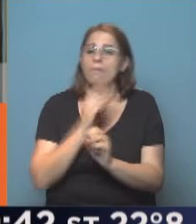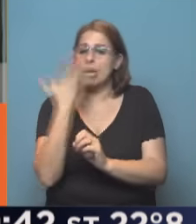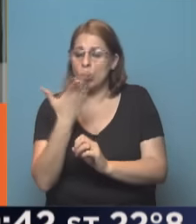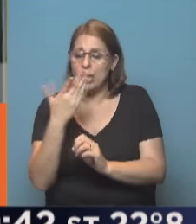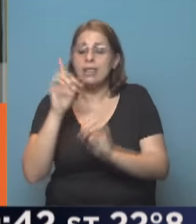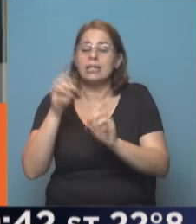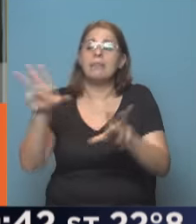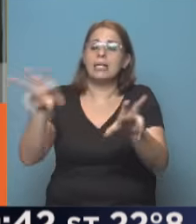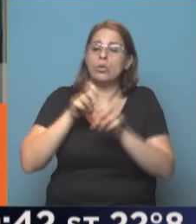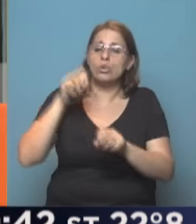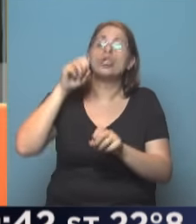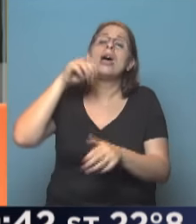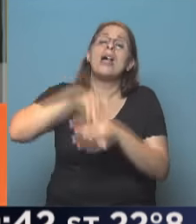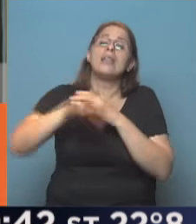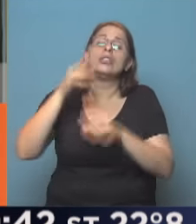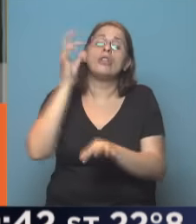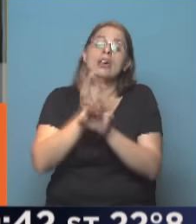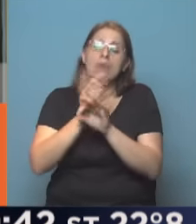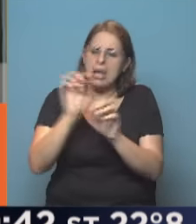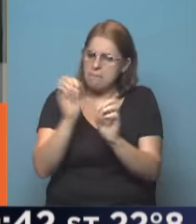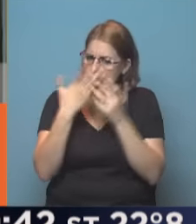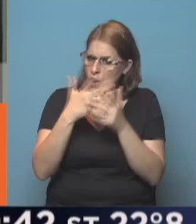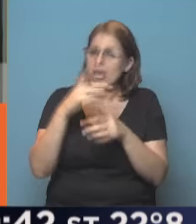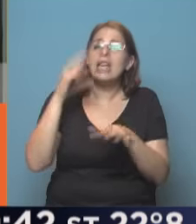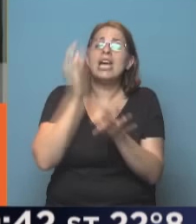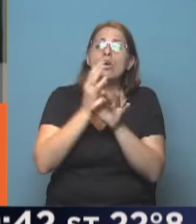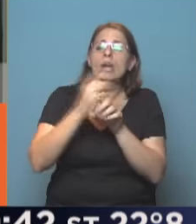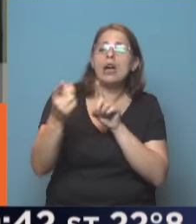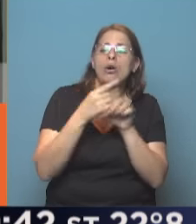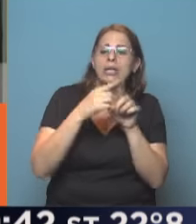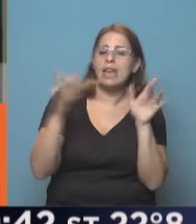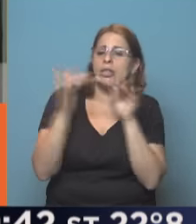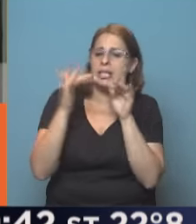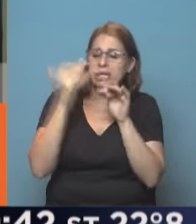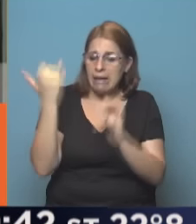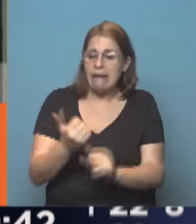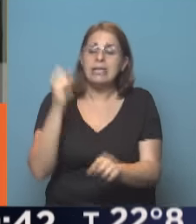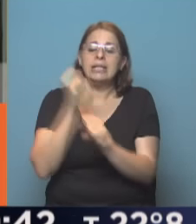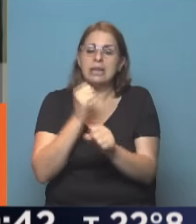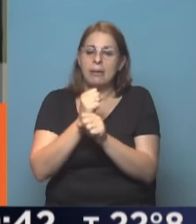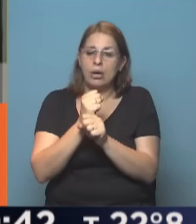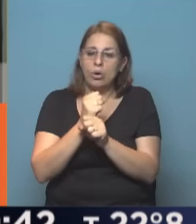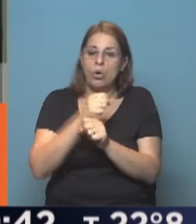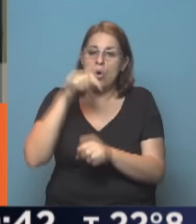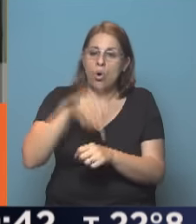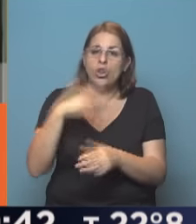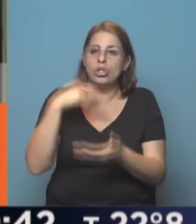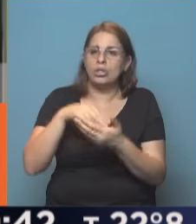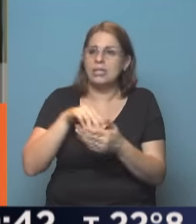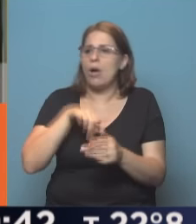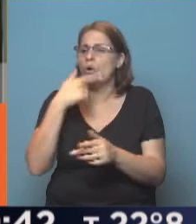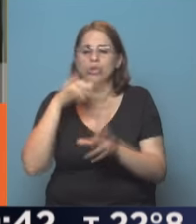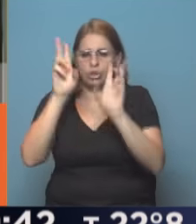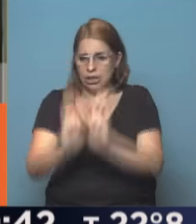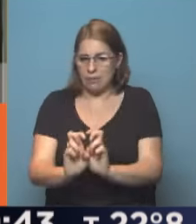mejores recursos en las escuelas, para que las escuelas estén conectadas a Internet. Todo este trabajo que estamos haciendo hoy es noticia por otra cosa,